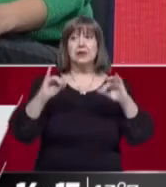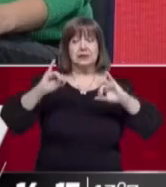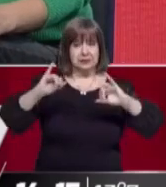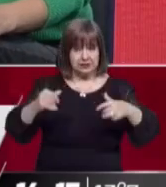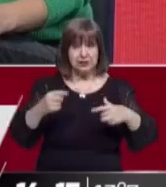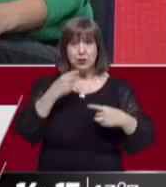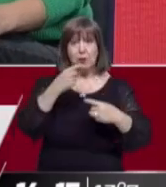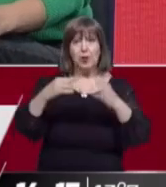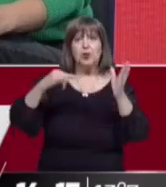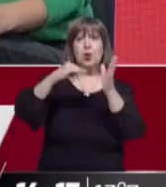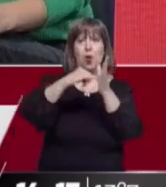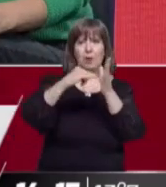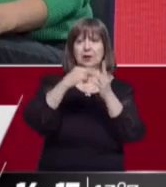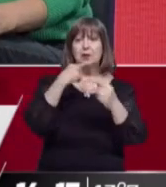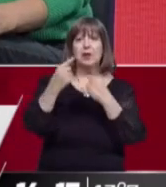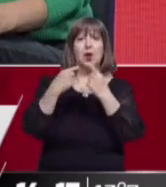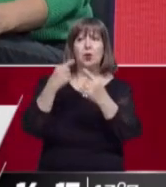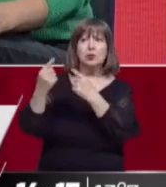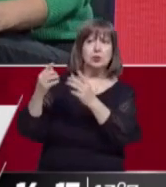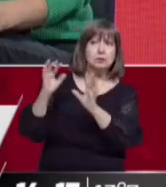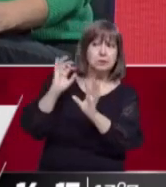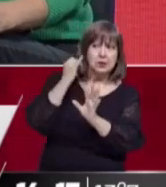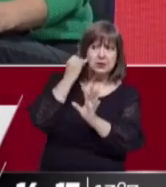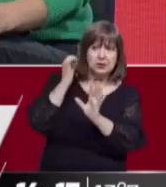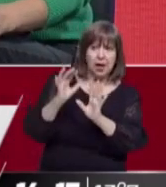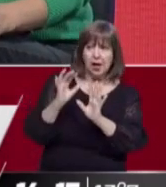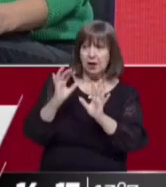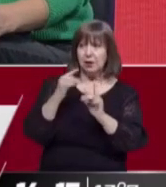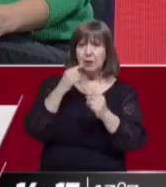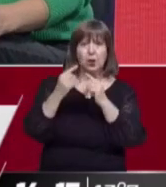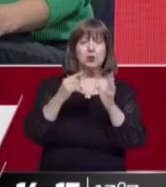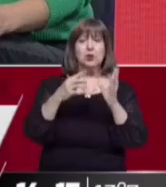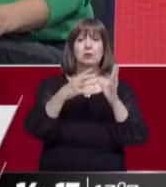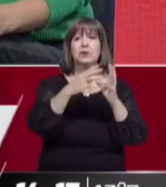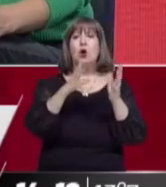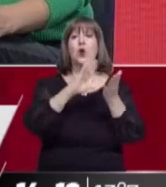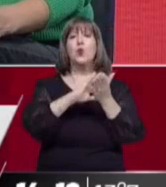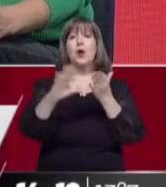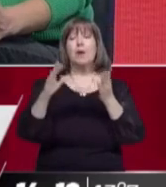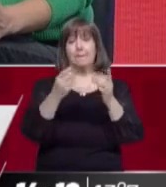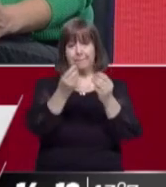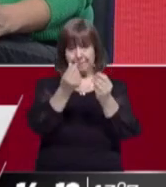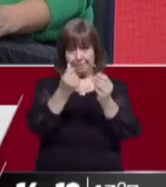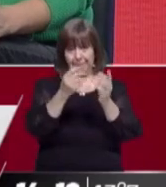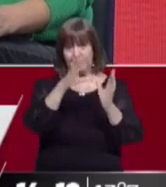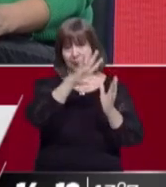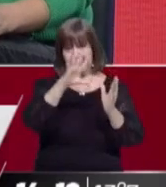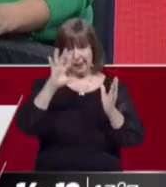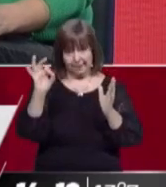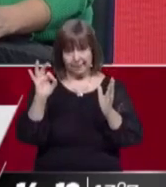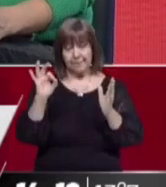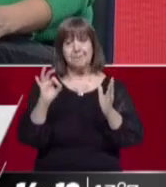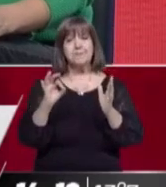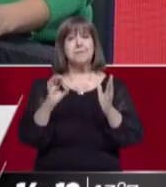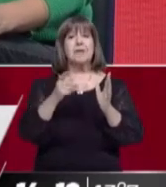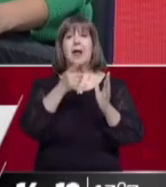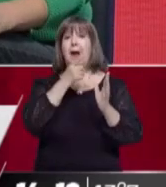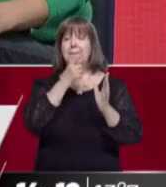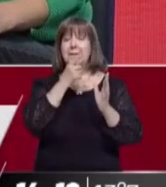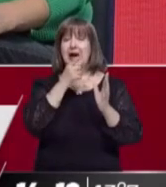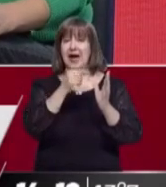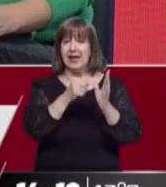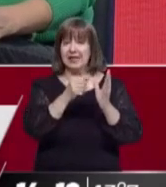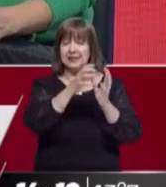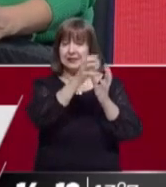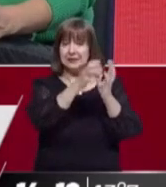con la gente acá en la terminal que venía a diferentes lugares y a todos ya les cobraron el nuevo precio, el precio actualizado. Parece que el